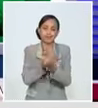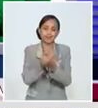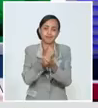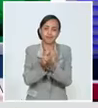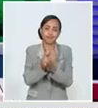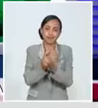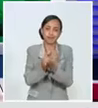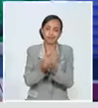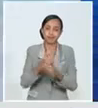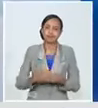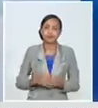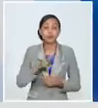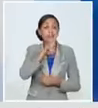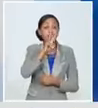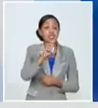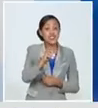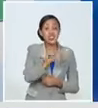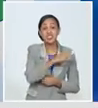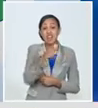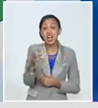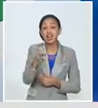De 20 a 39 años de edad,